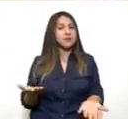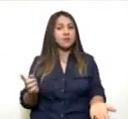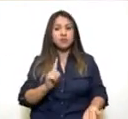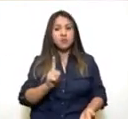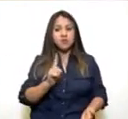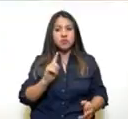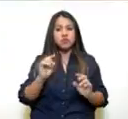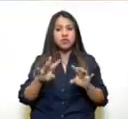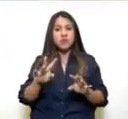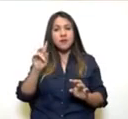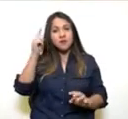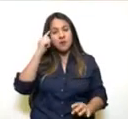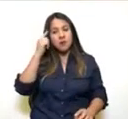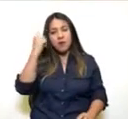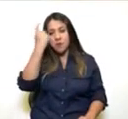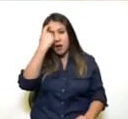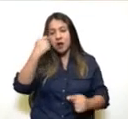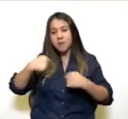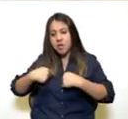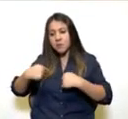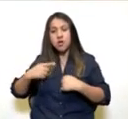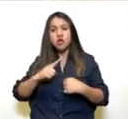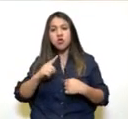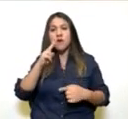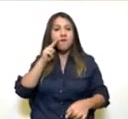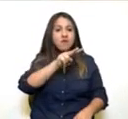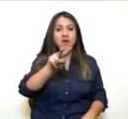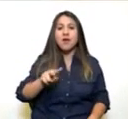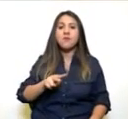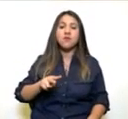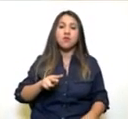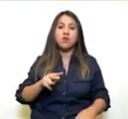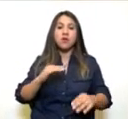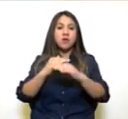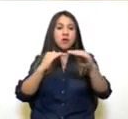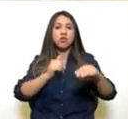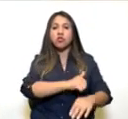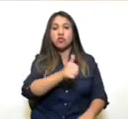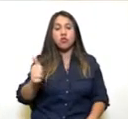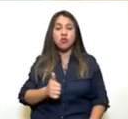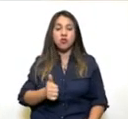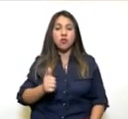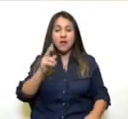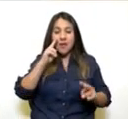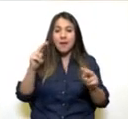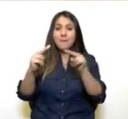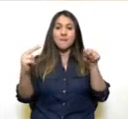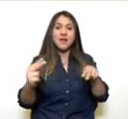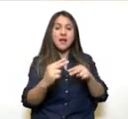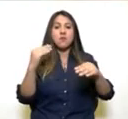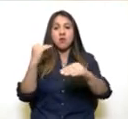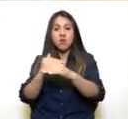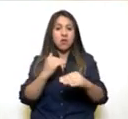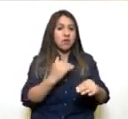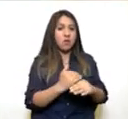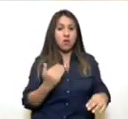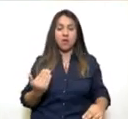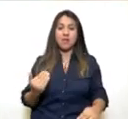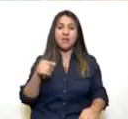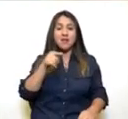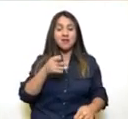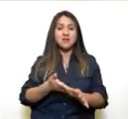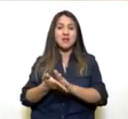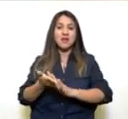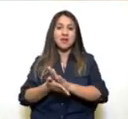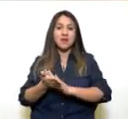el ombligo y que avancemos en pos del bien común en pos de mirarnos de igual igual ese ejemplo